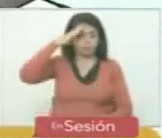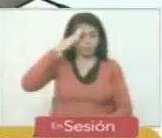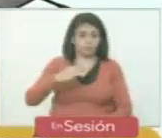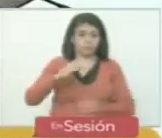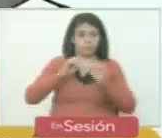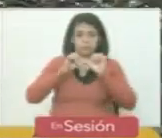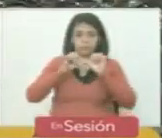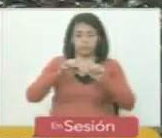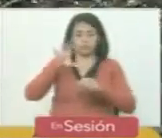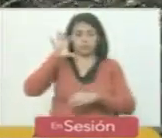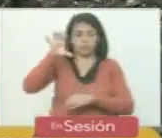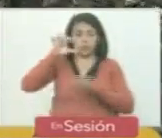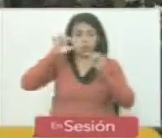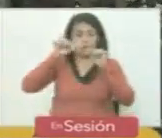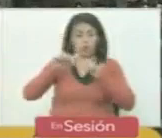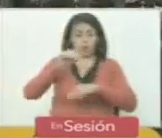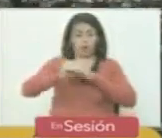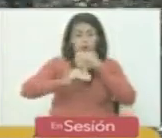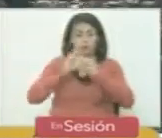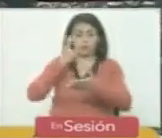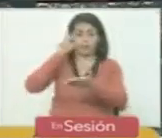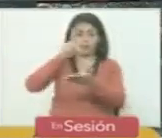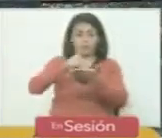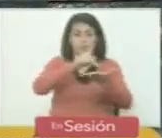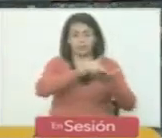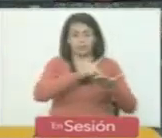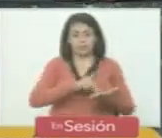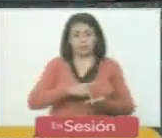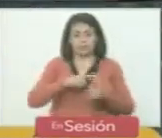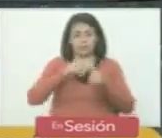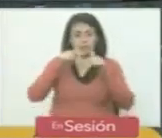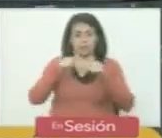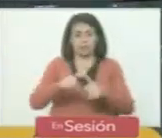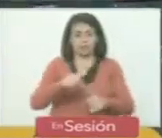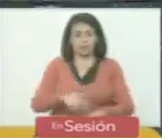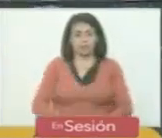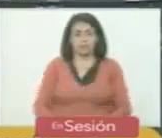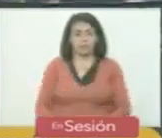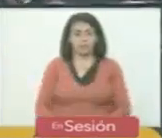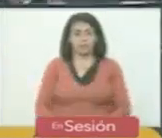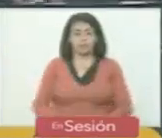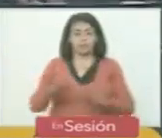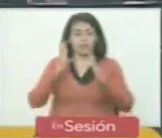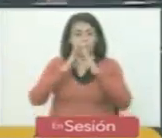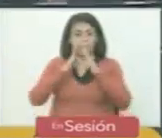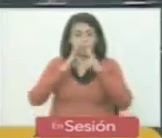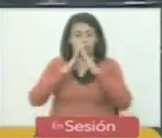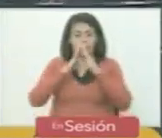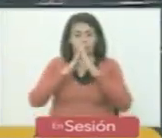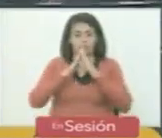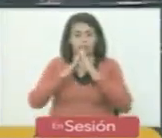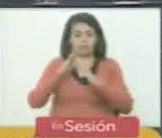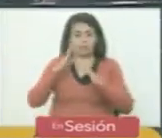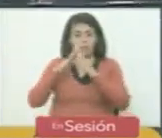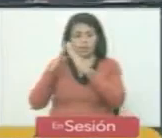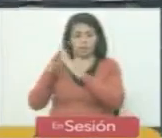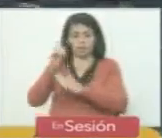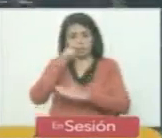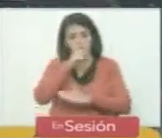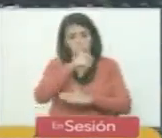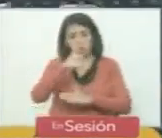la patria, que hoy hacen presencia aquí en su casa, la casa del